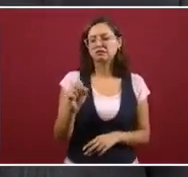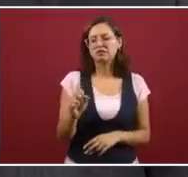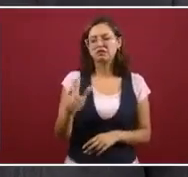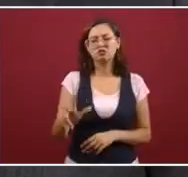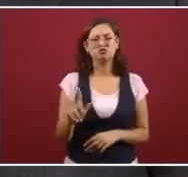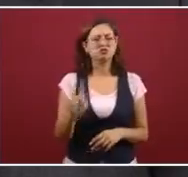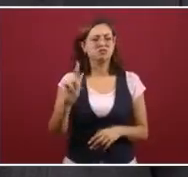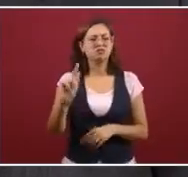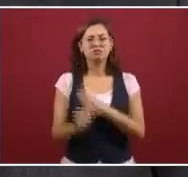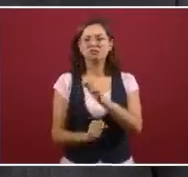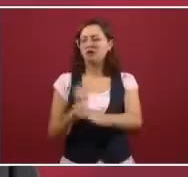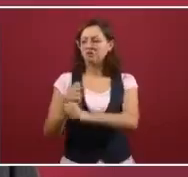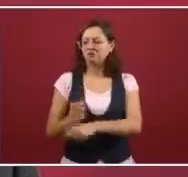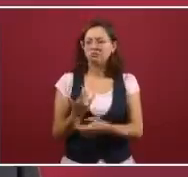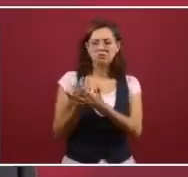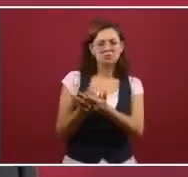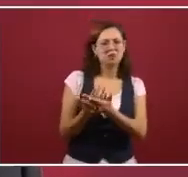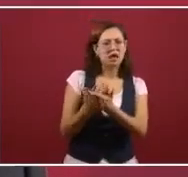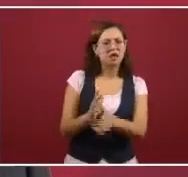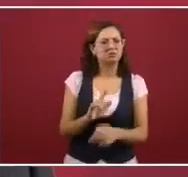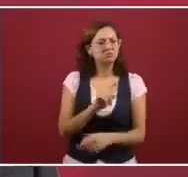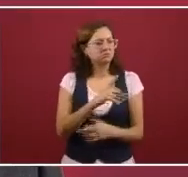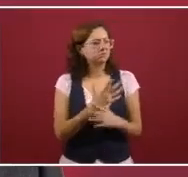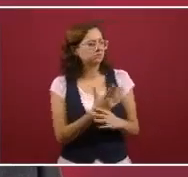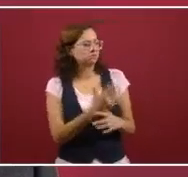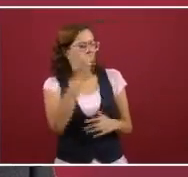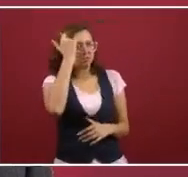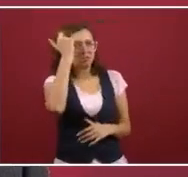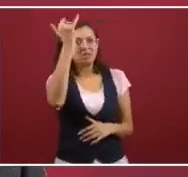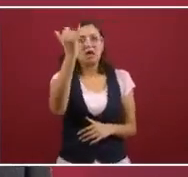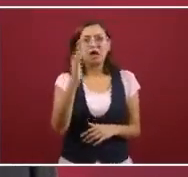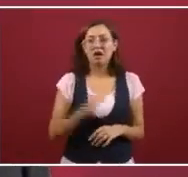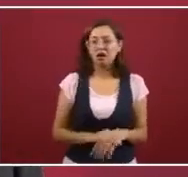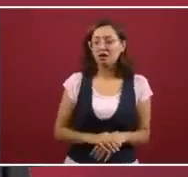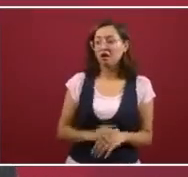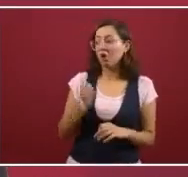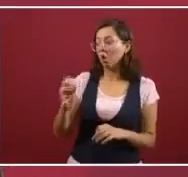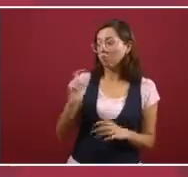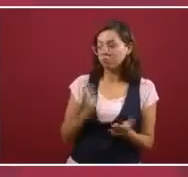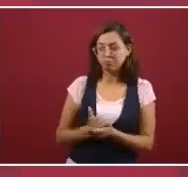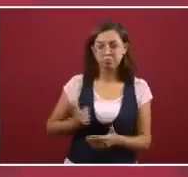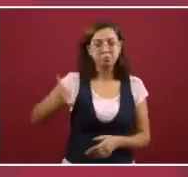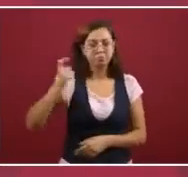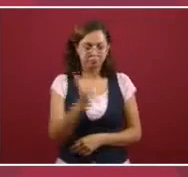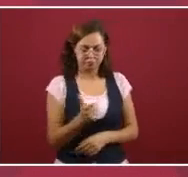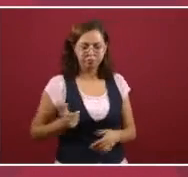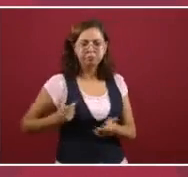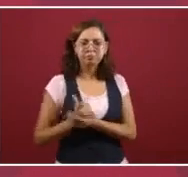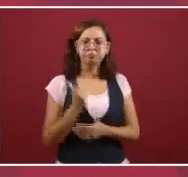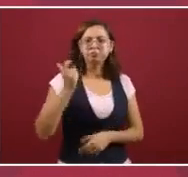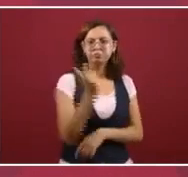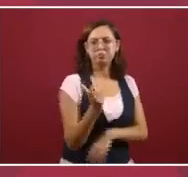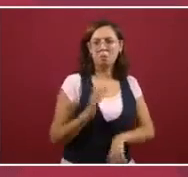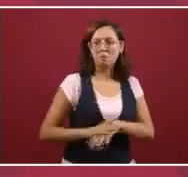¿no? Por ejemplo, o que se pague más, ¿sí?